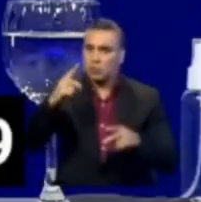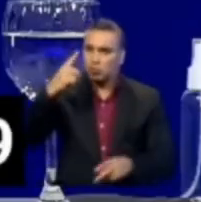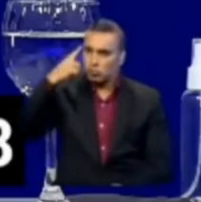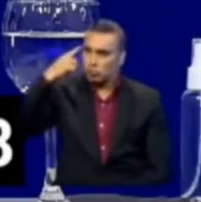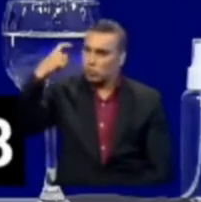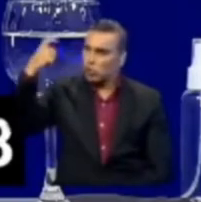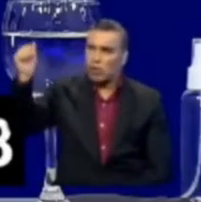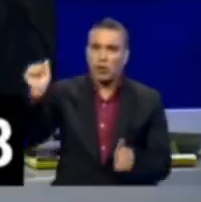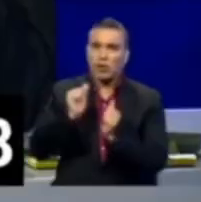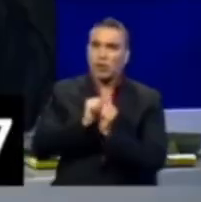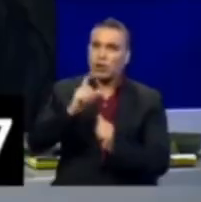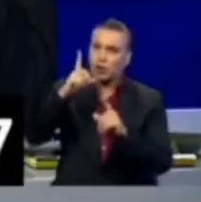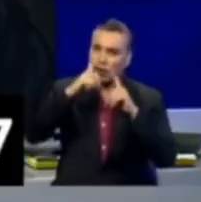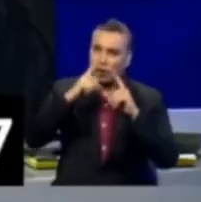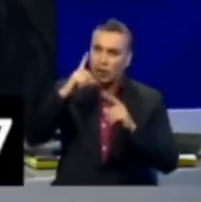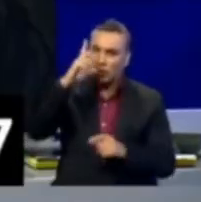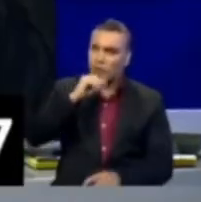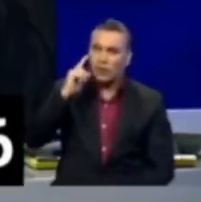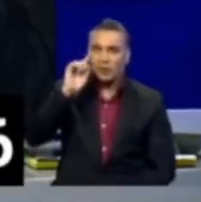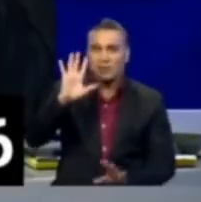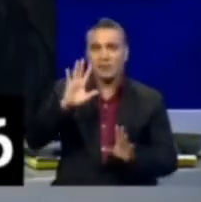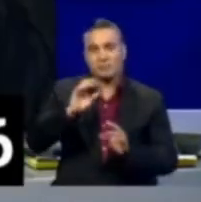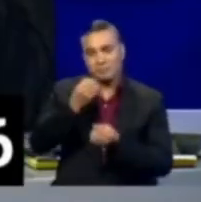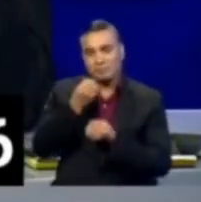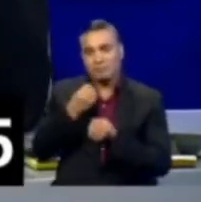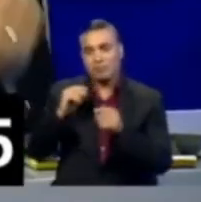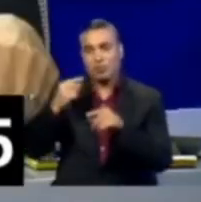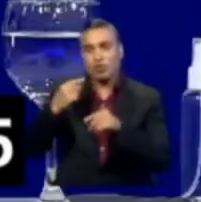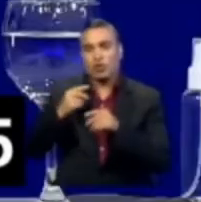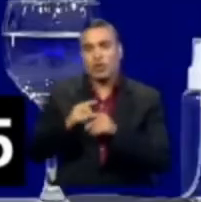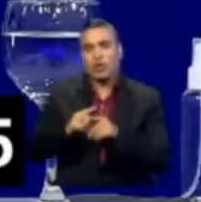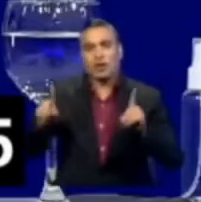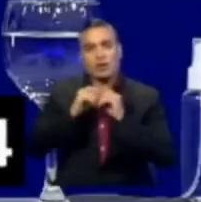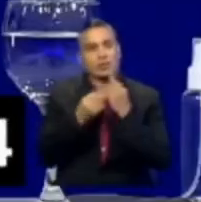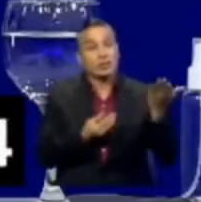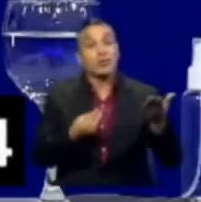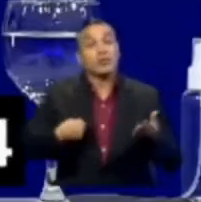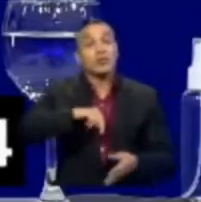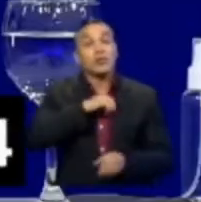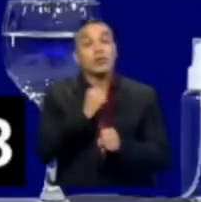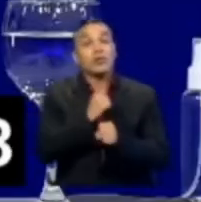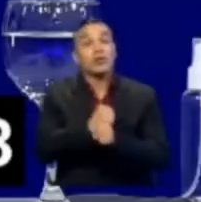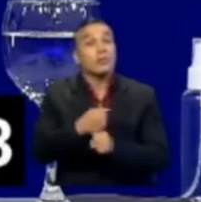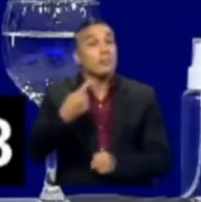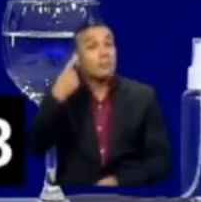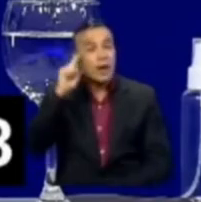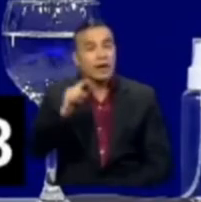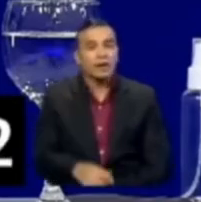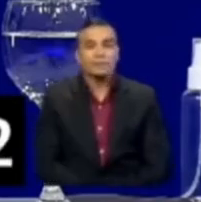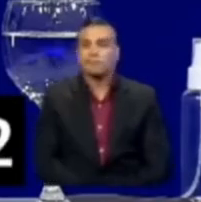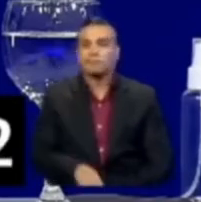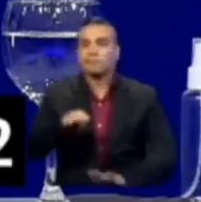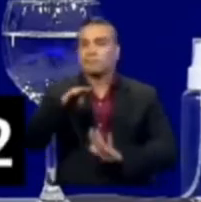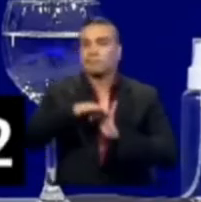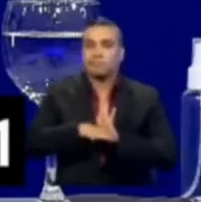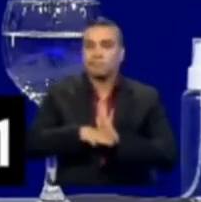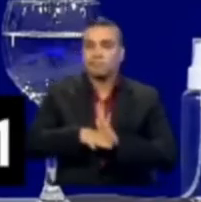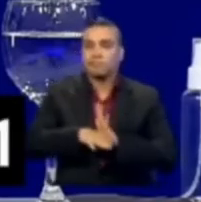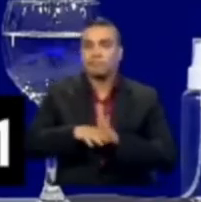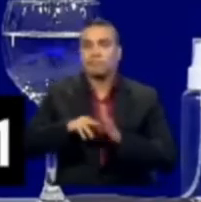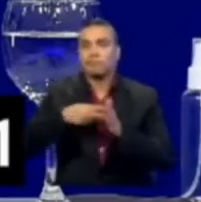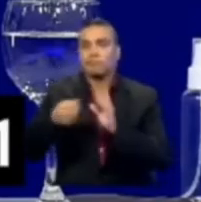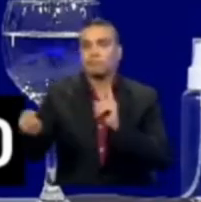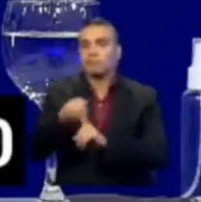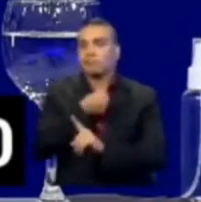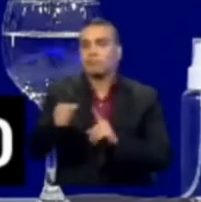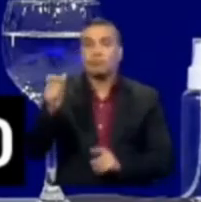¿no? Bueno, ya le voy a pasar el dato. Miren, nosotros vamos a trabajar para erradicar la violencia de género, la